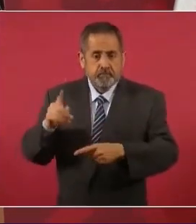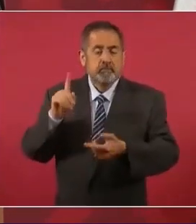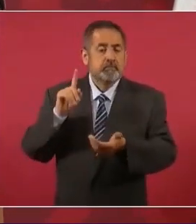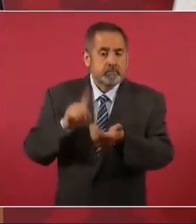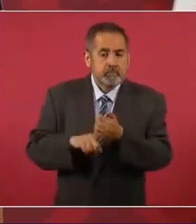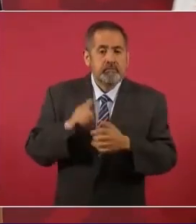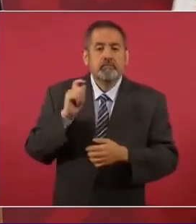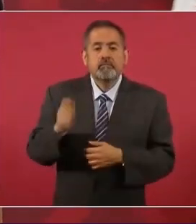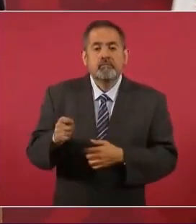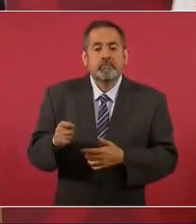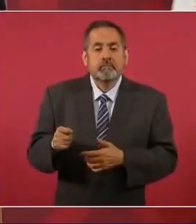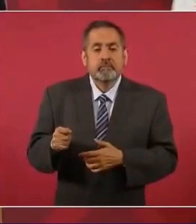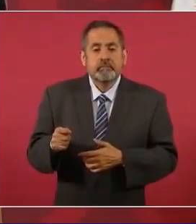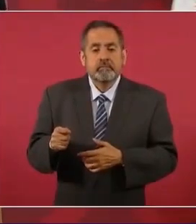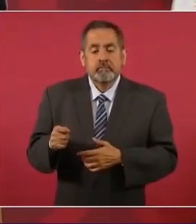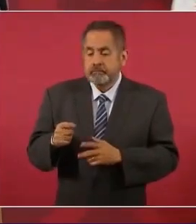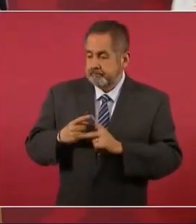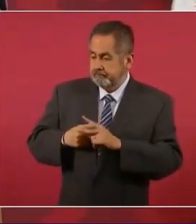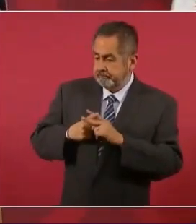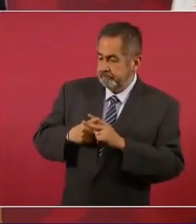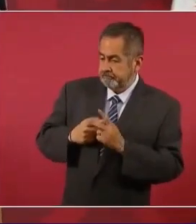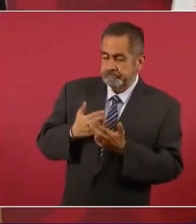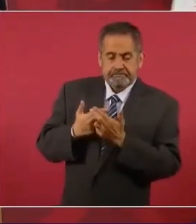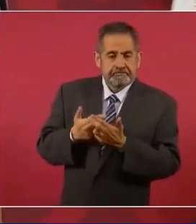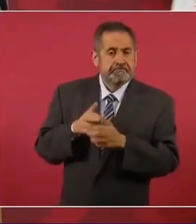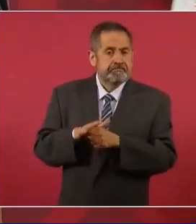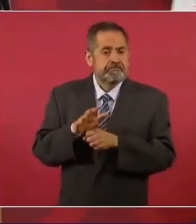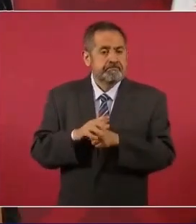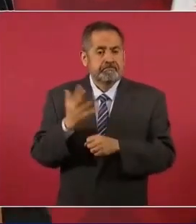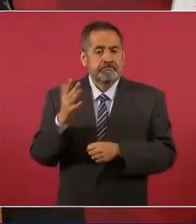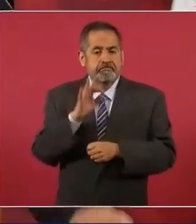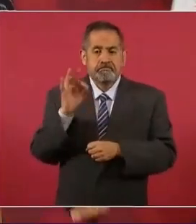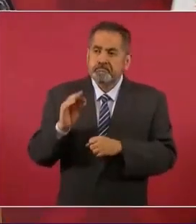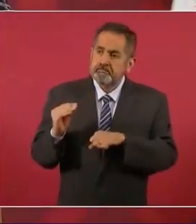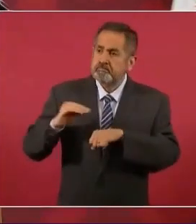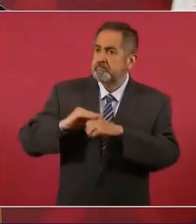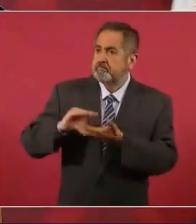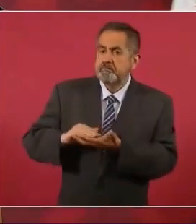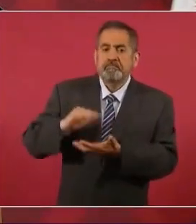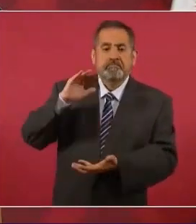el 50% en términos cuantitativos, pero imagínense